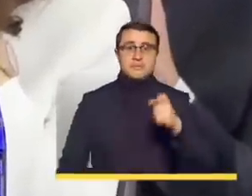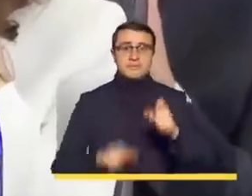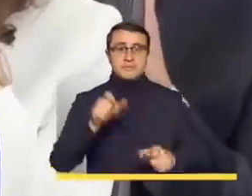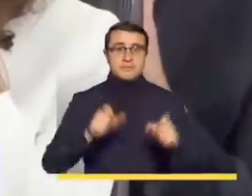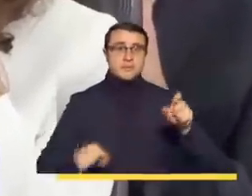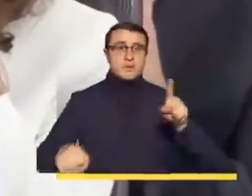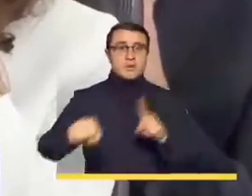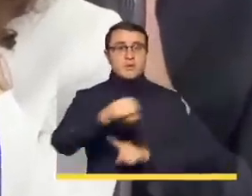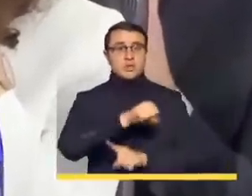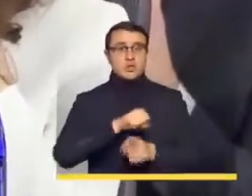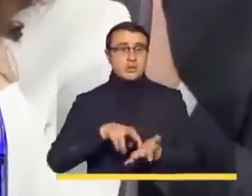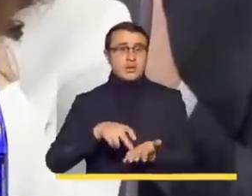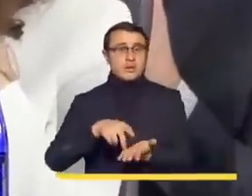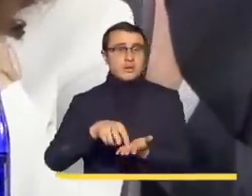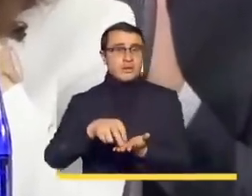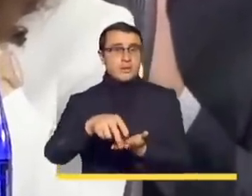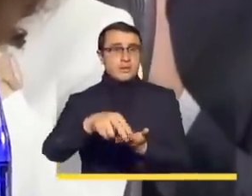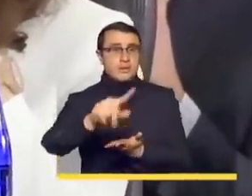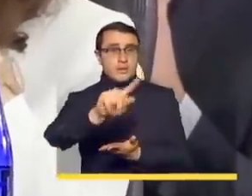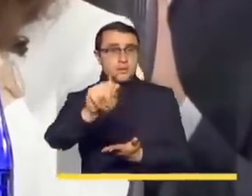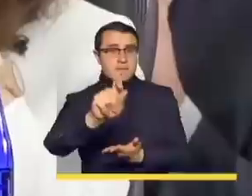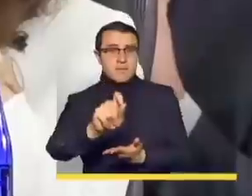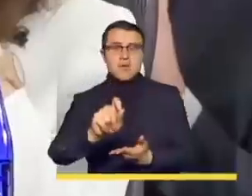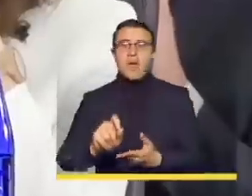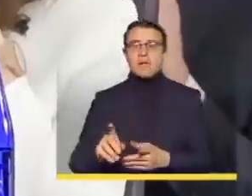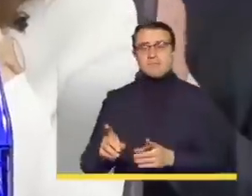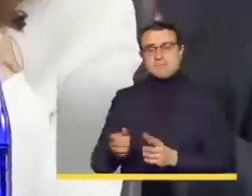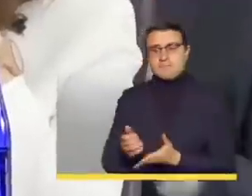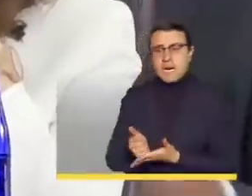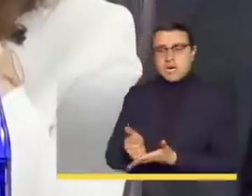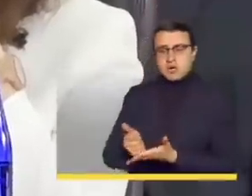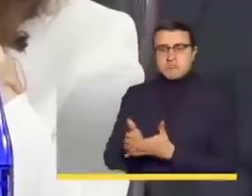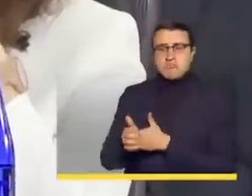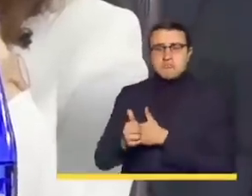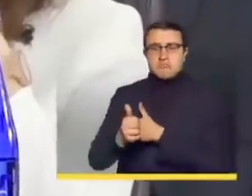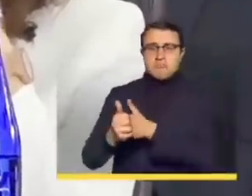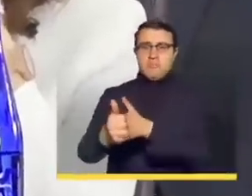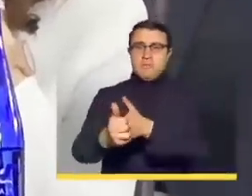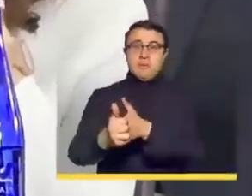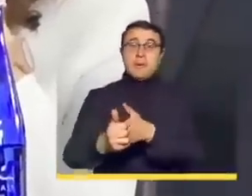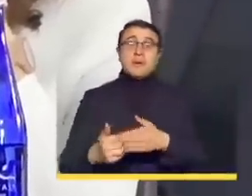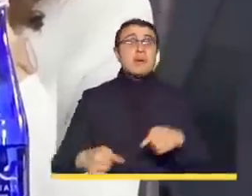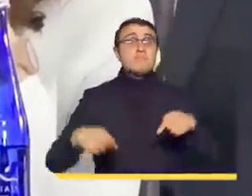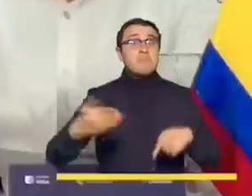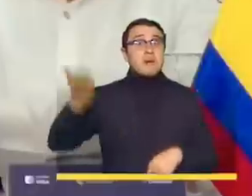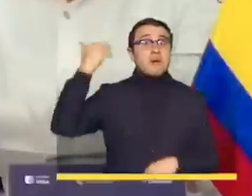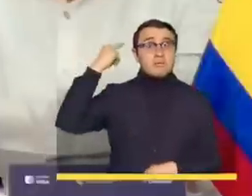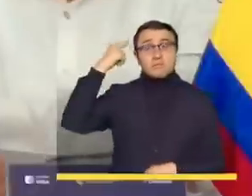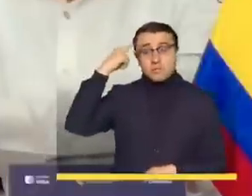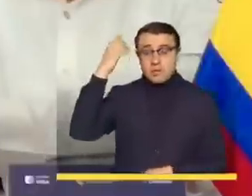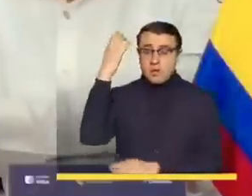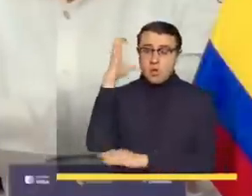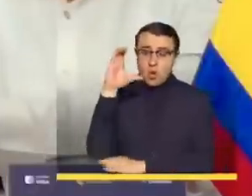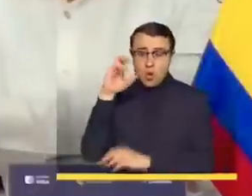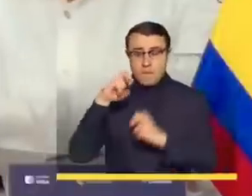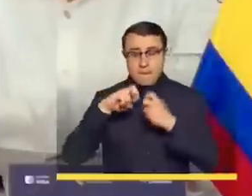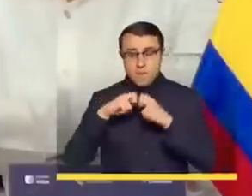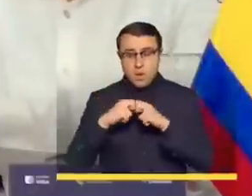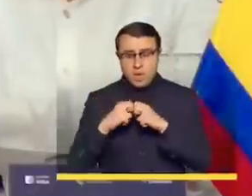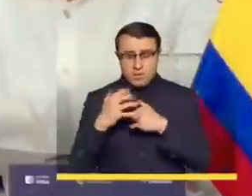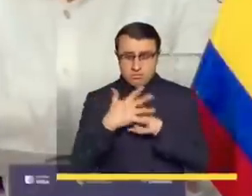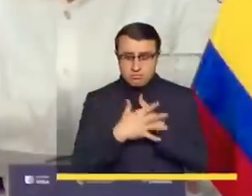nuestras sociedades, cada vez más. Antes pensábamos que era un problema de Colombia. Nosotros